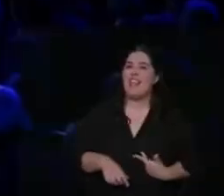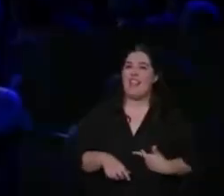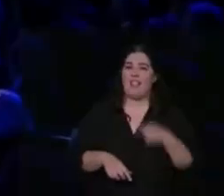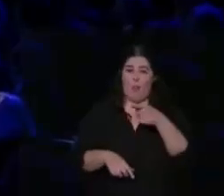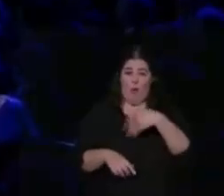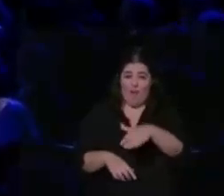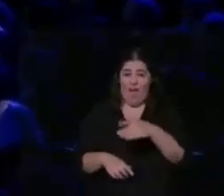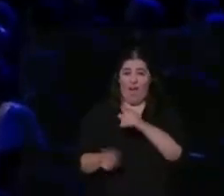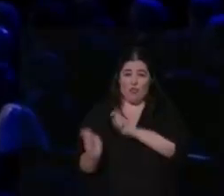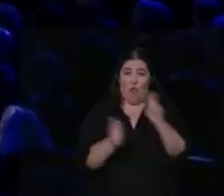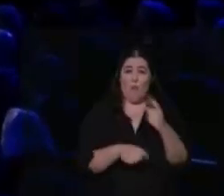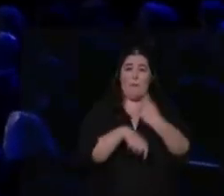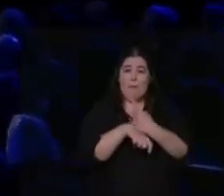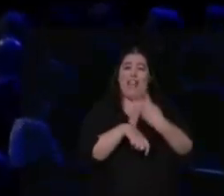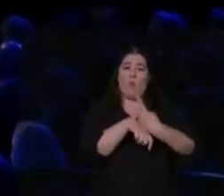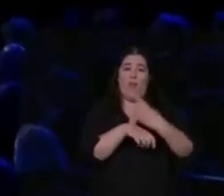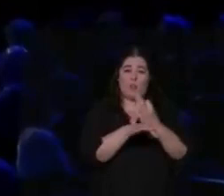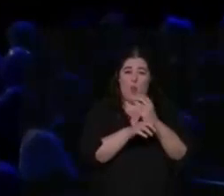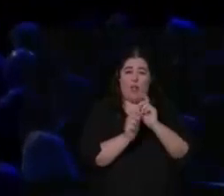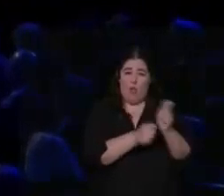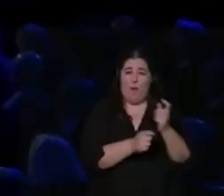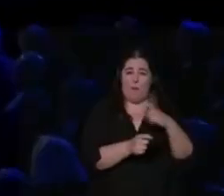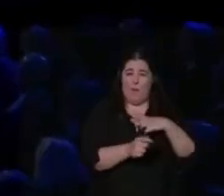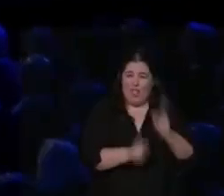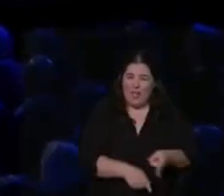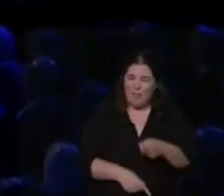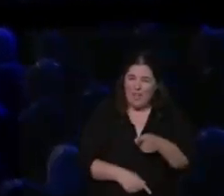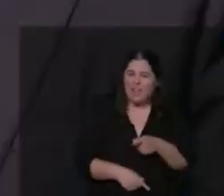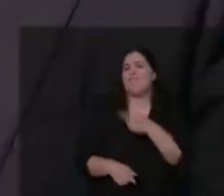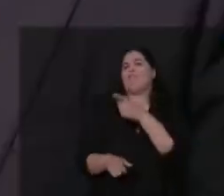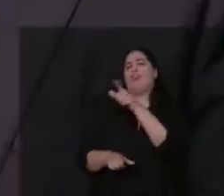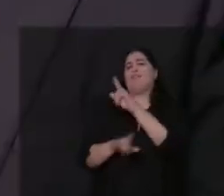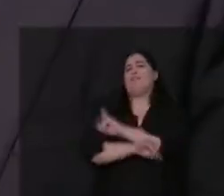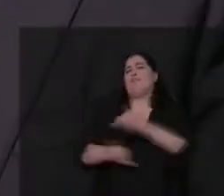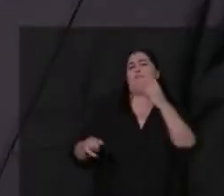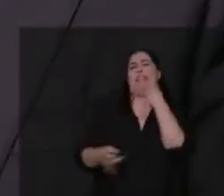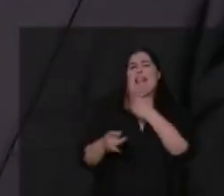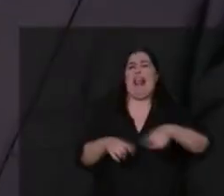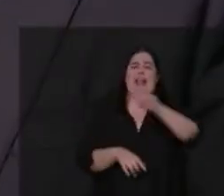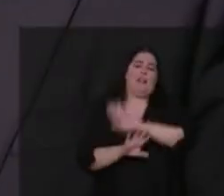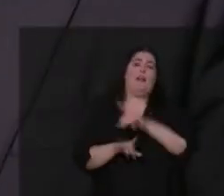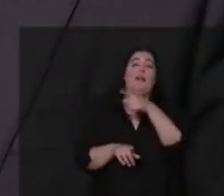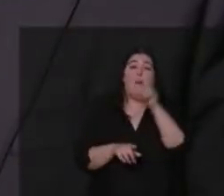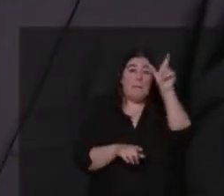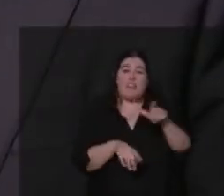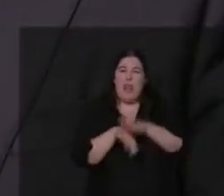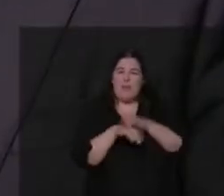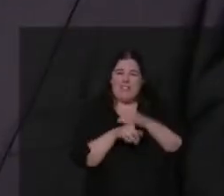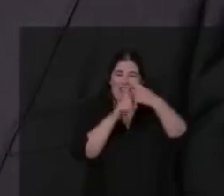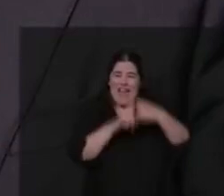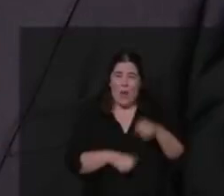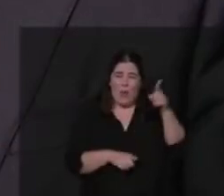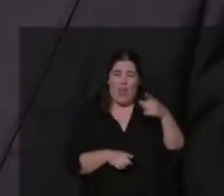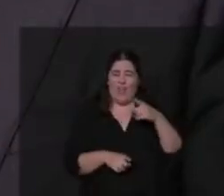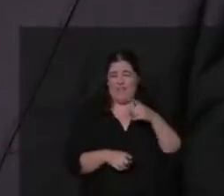educación primaria y secundaria también? A ver, deja de mentirle a la gente. Che, el que hizo el cálculo ese es el mismo... Digamos, hace los